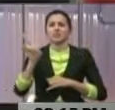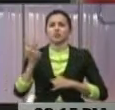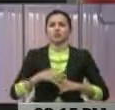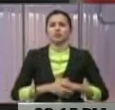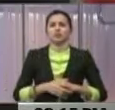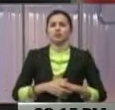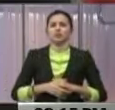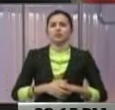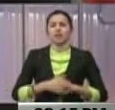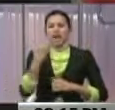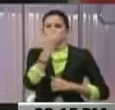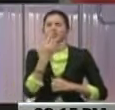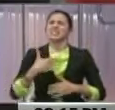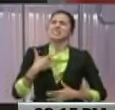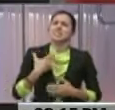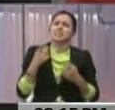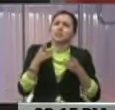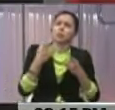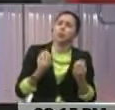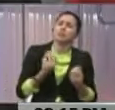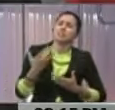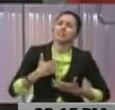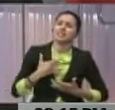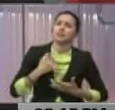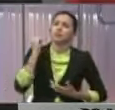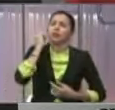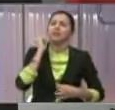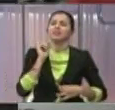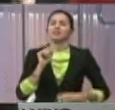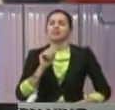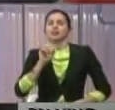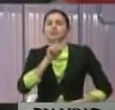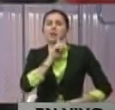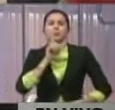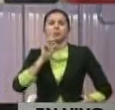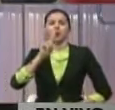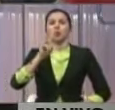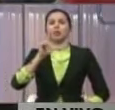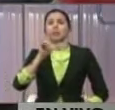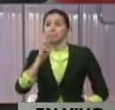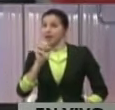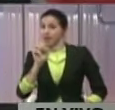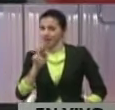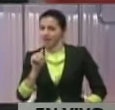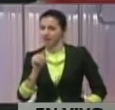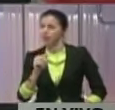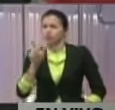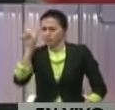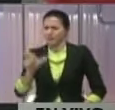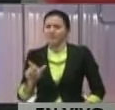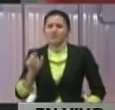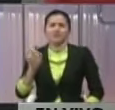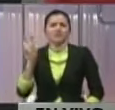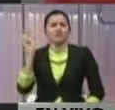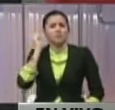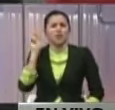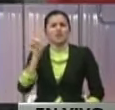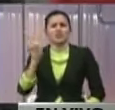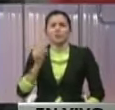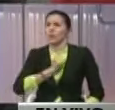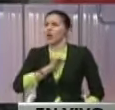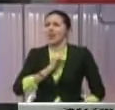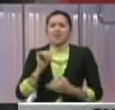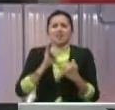de África. ¿Qué siente Wilmara como cualquier venezolana? Yo conozco bien esta experiencia.